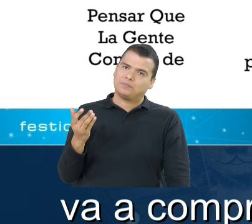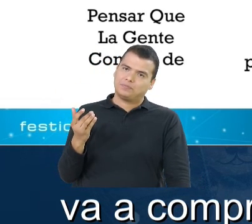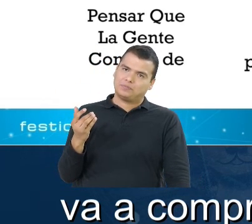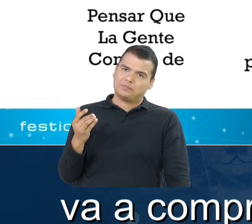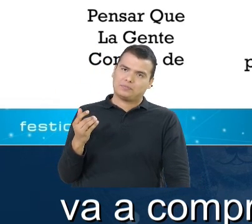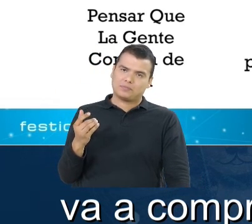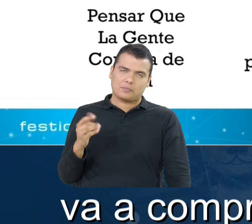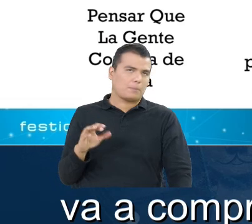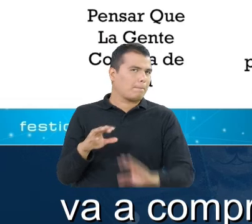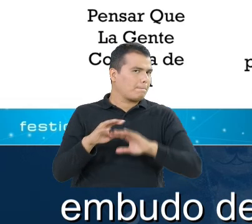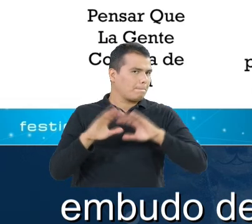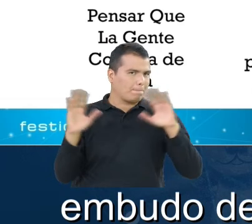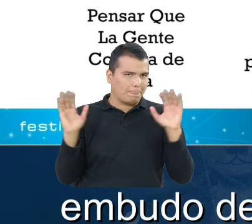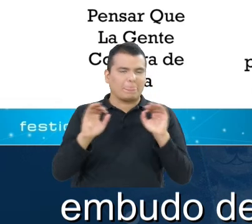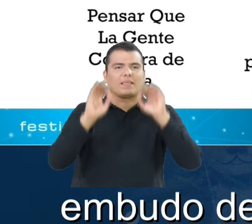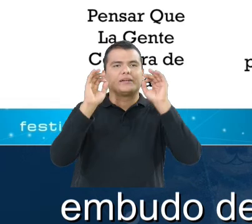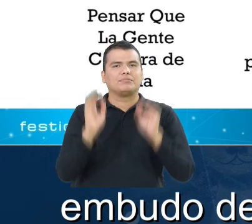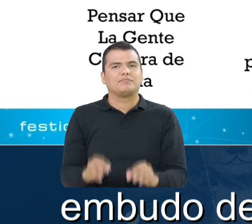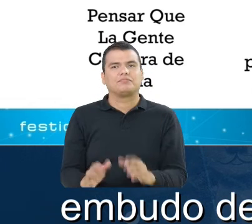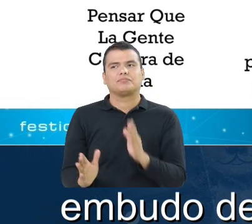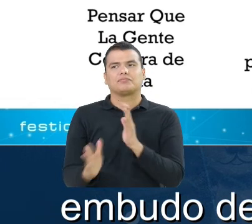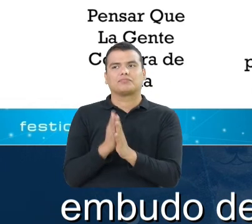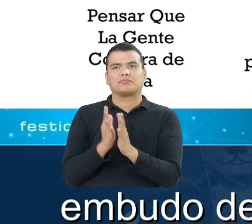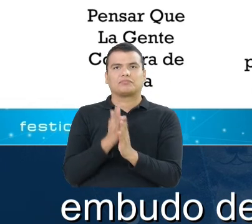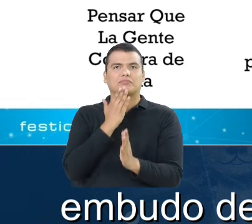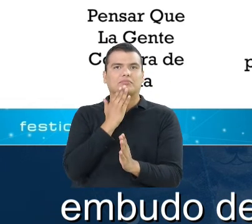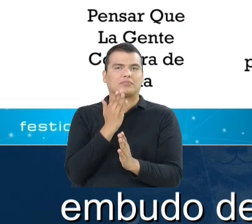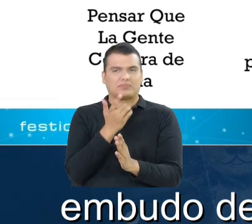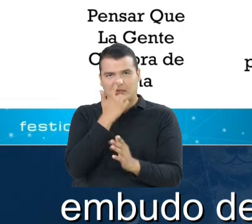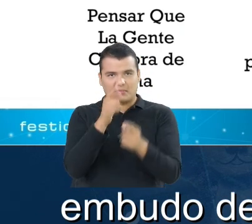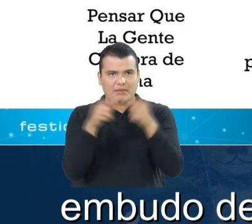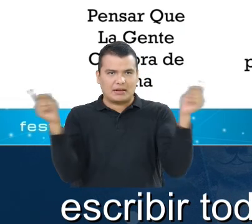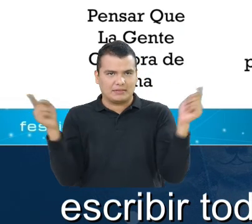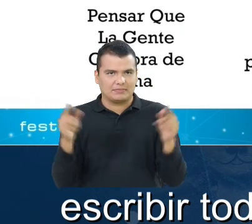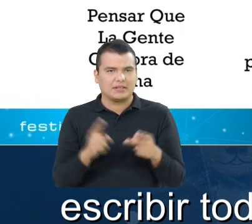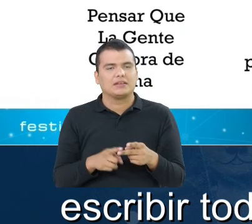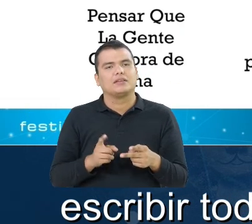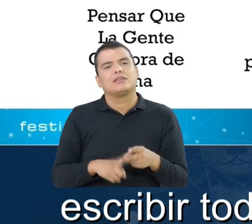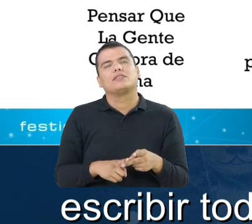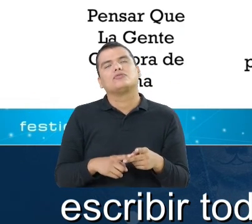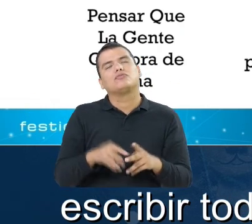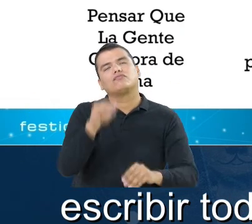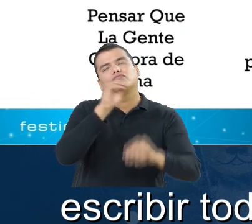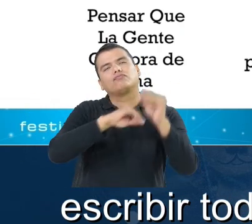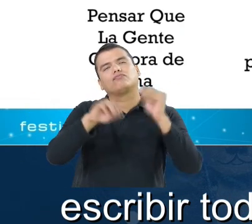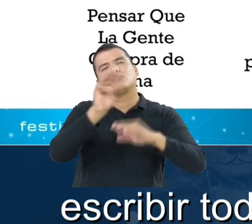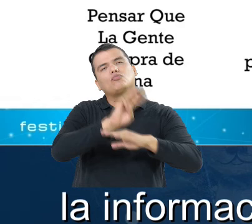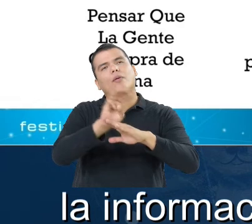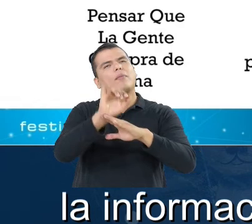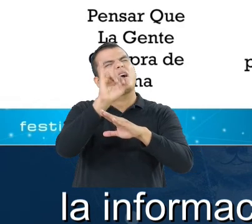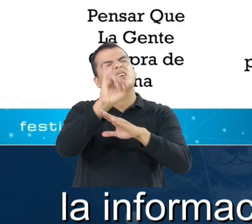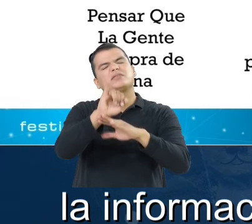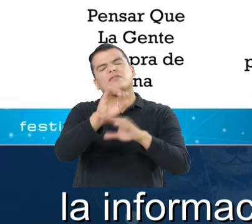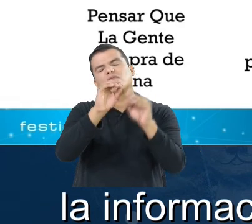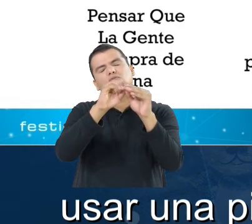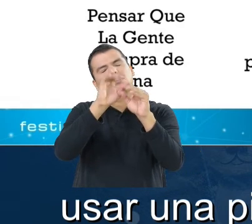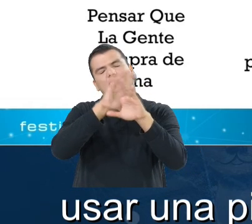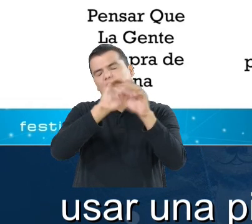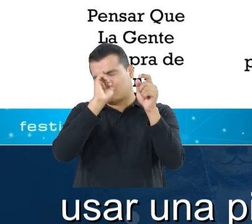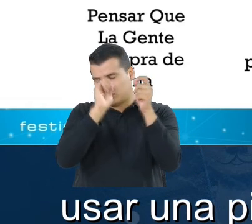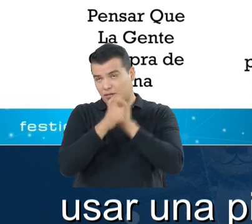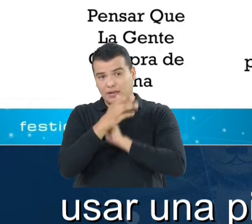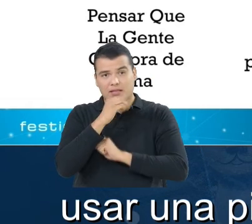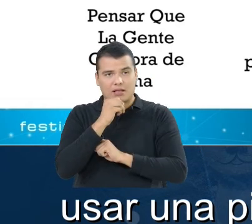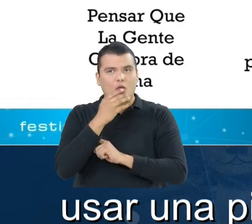de tiempo, pero la información está disponible online. Usar una tienda sin personalizar, ya también les conté que el embudo de ventas hace que sea